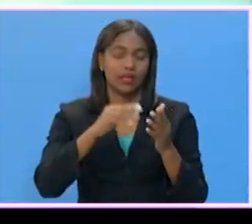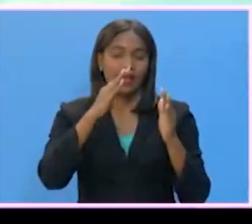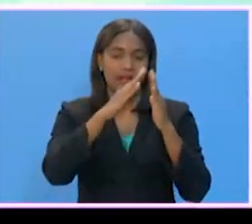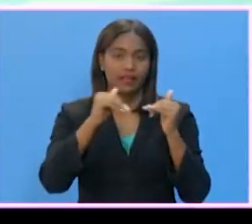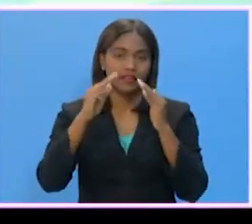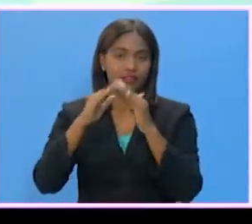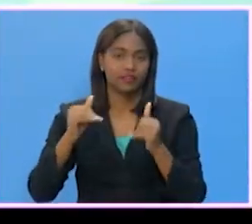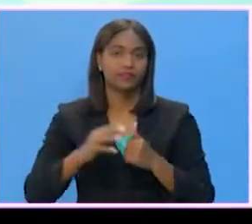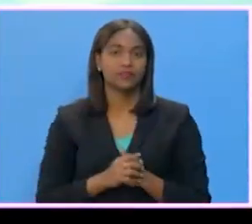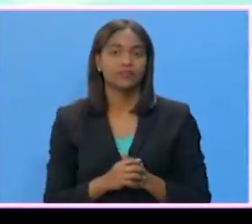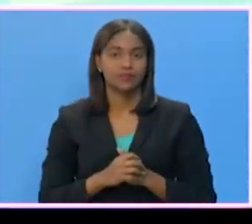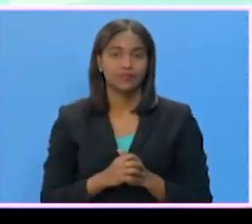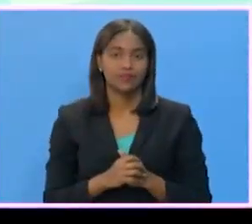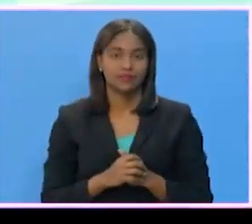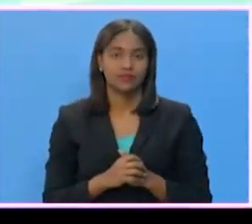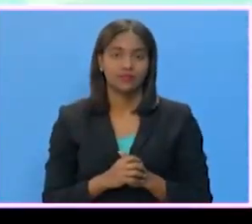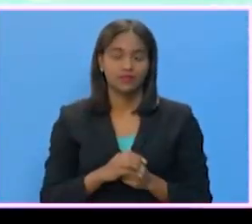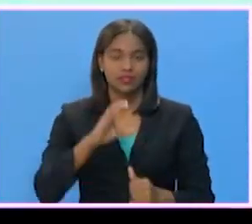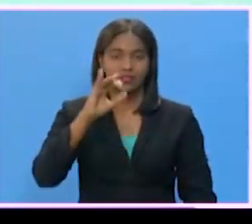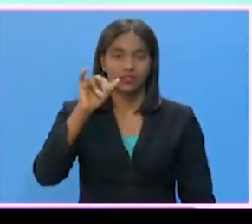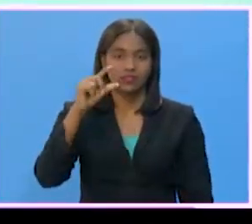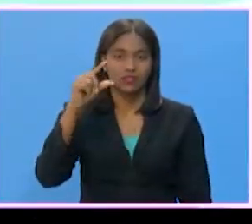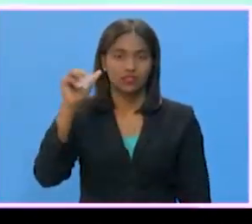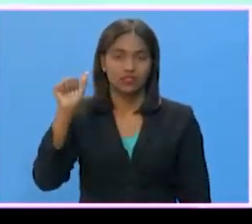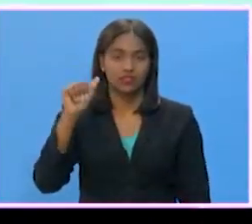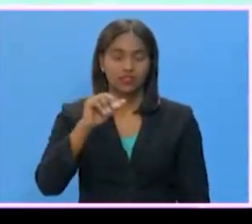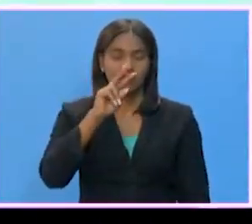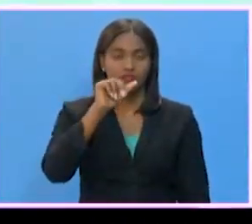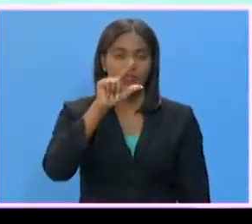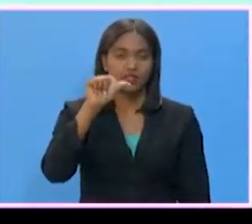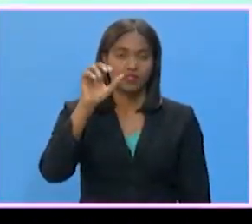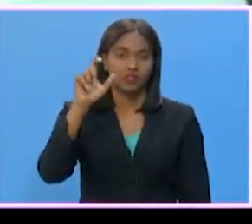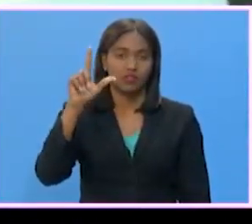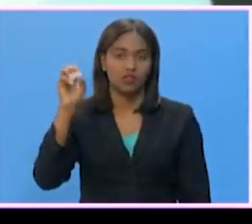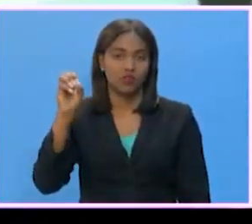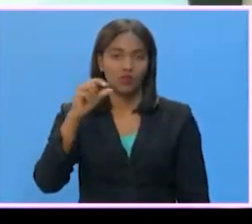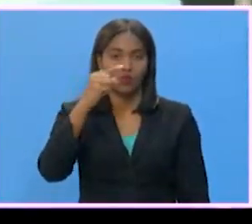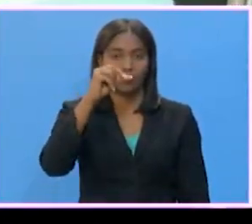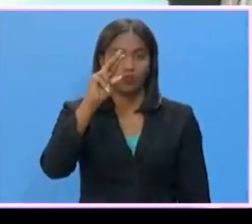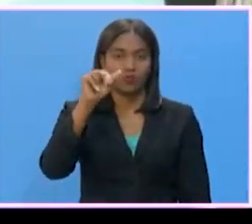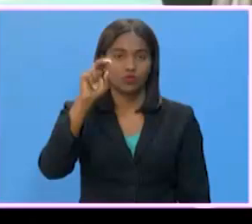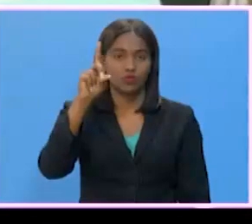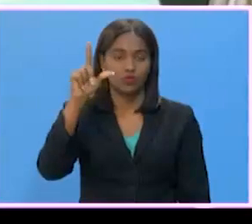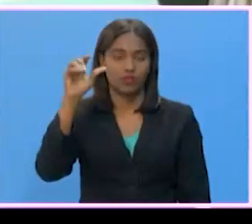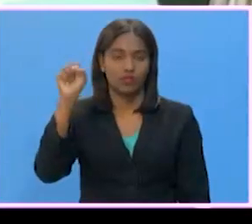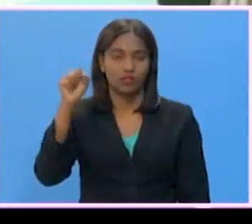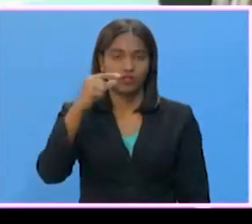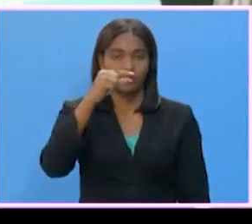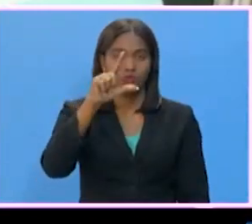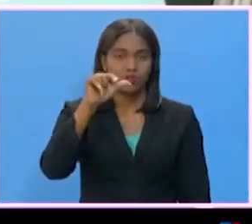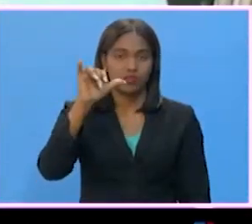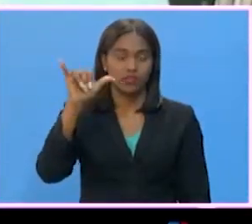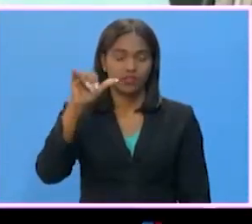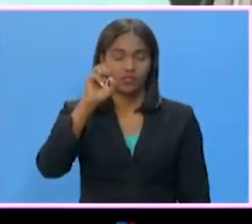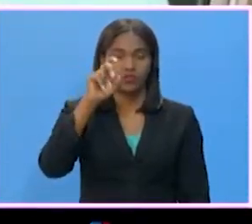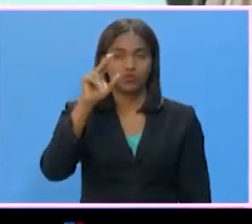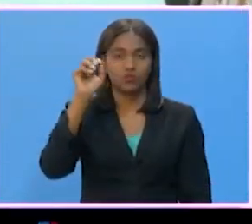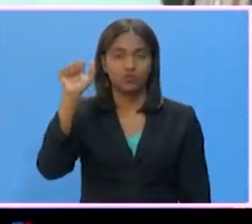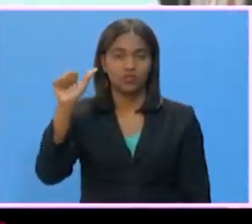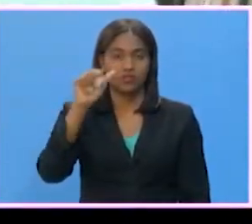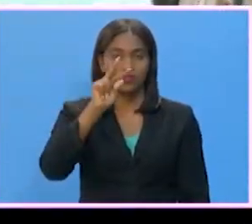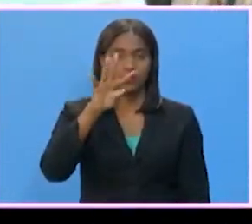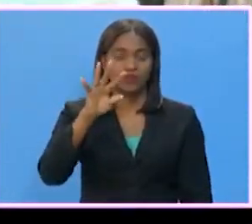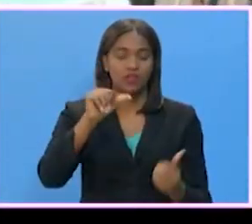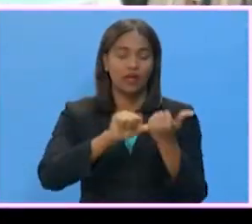viviendas. La Ciénaga, Villa Consuelo, Villa María, Los Guandules, Gualey, La Sursa, 24 de